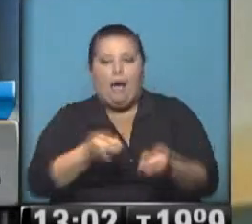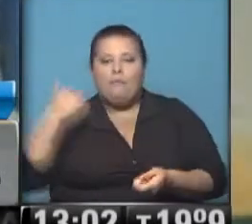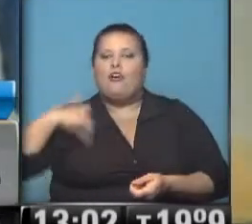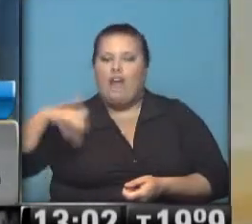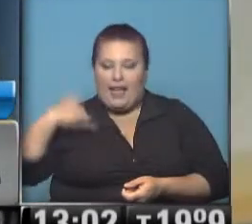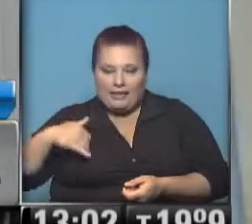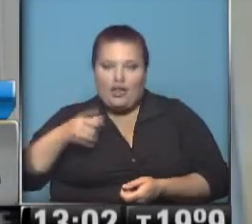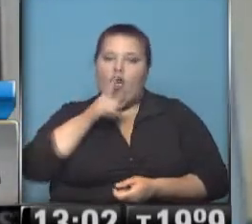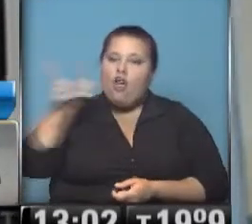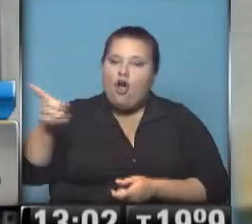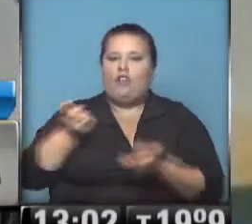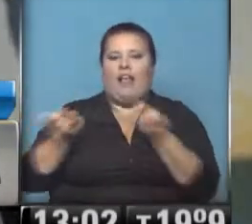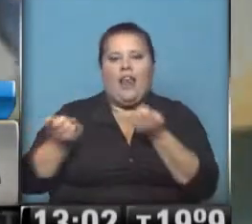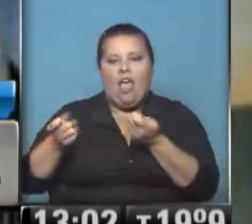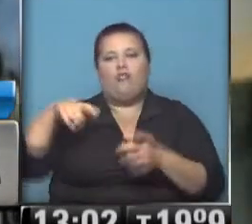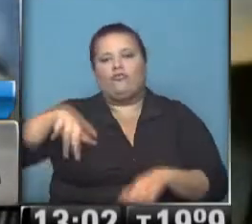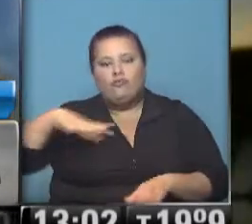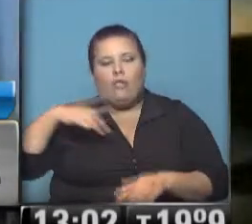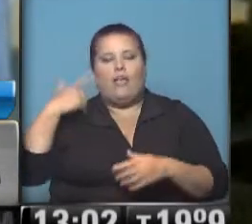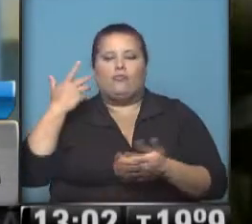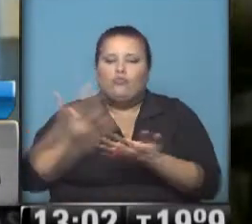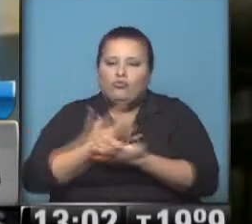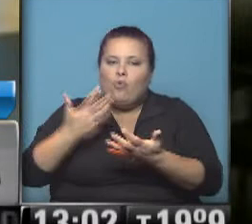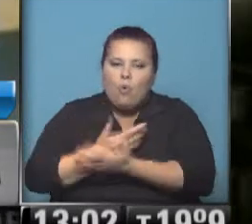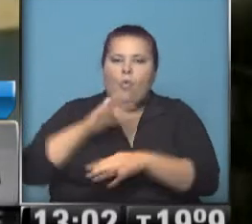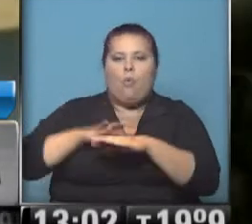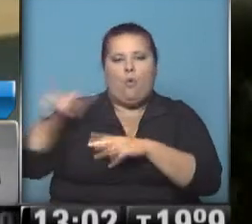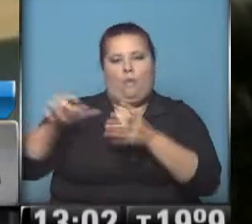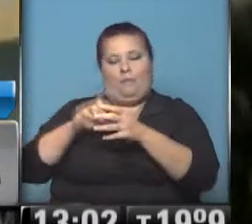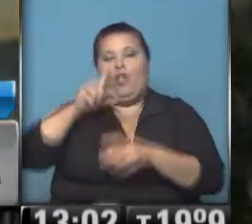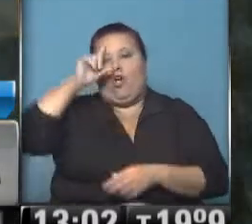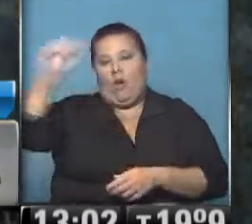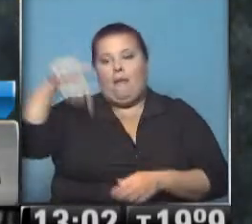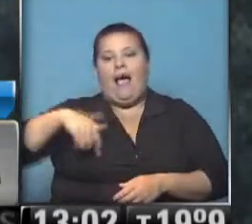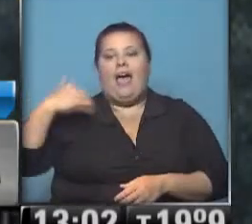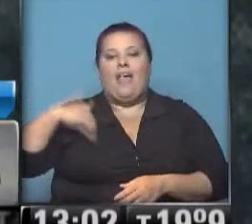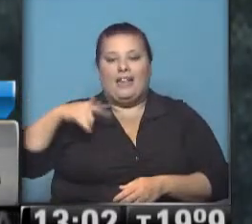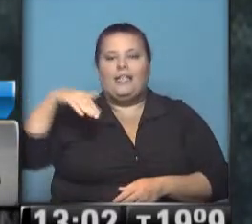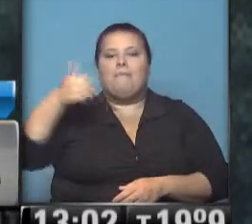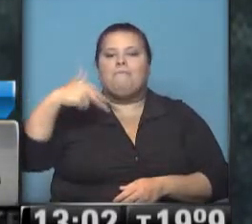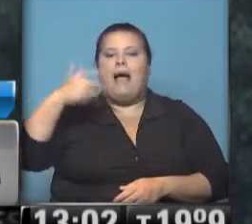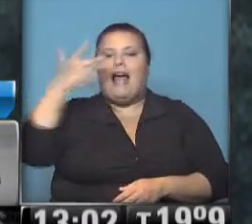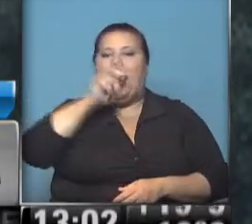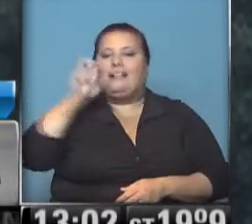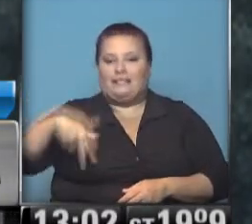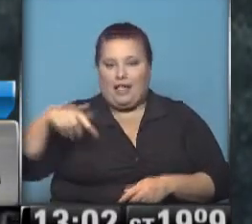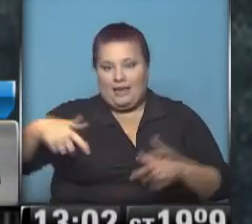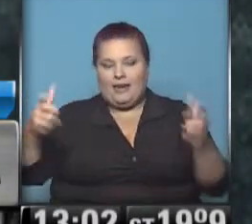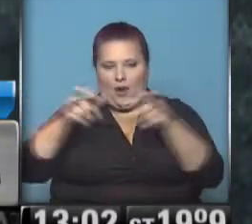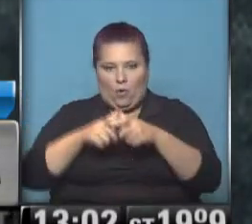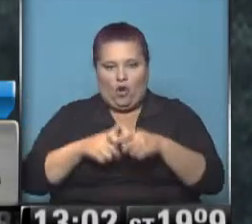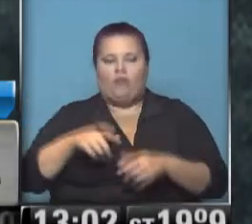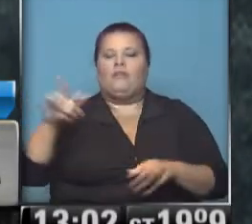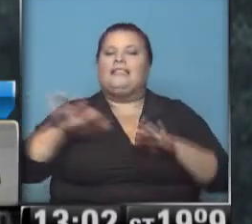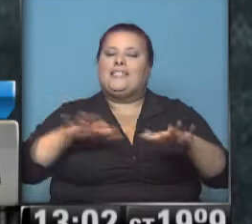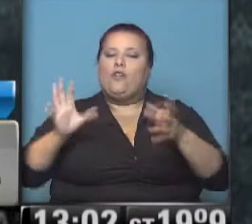país contra la especulación a la que se ve sometido en el consulado argentino en Manhattan. Será este encuentro. La situación con